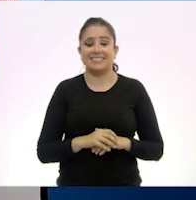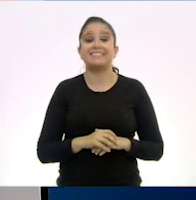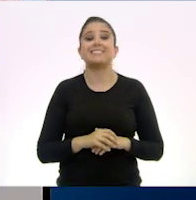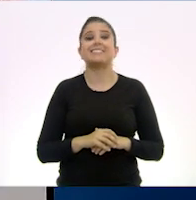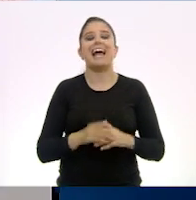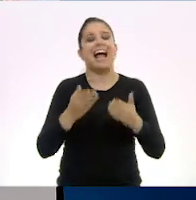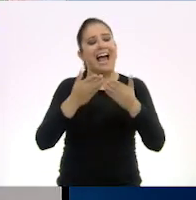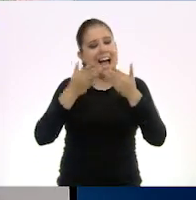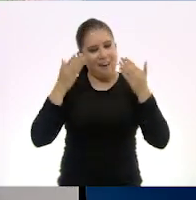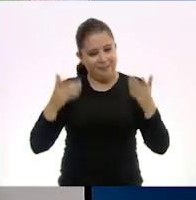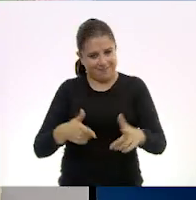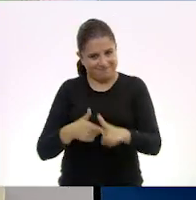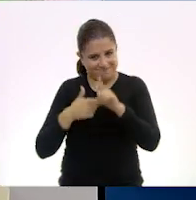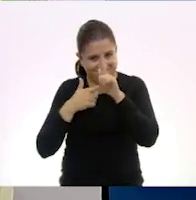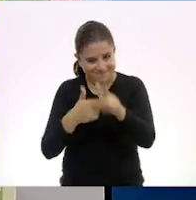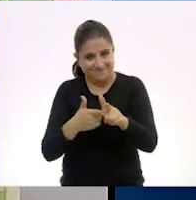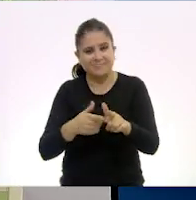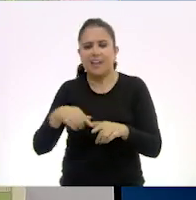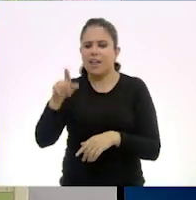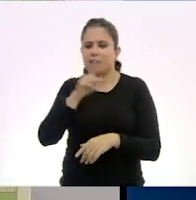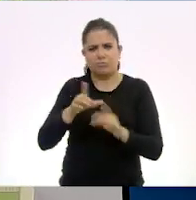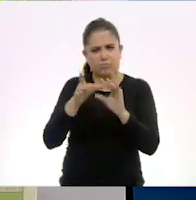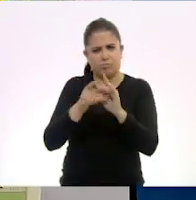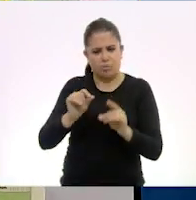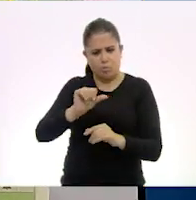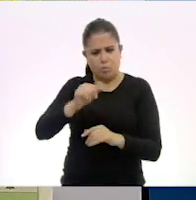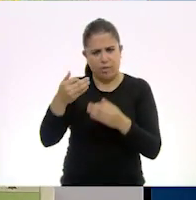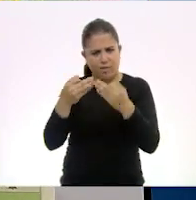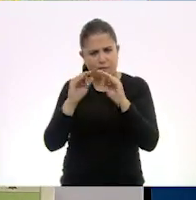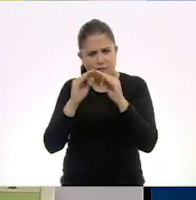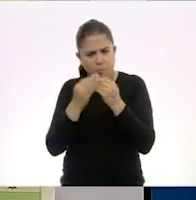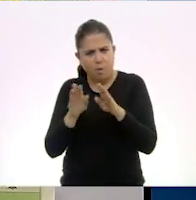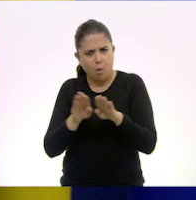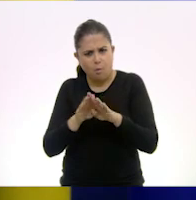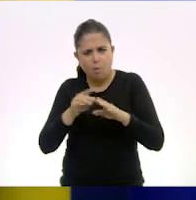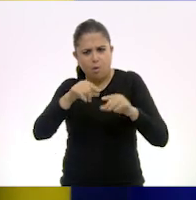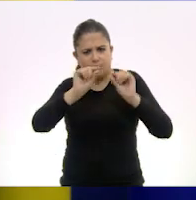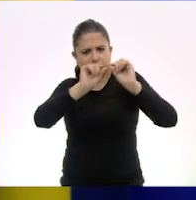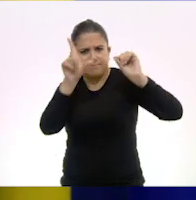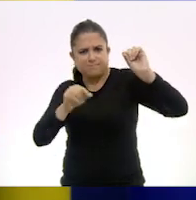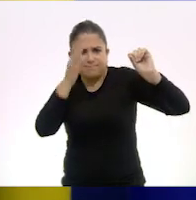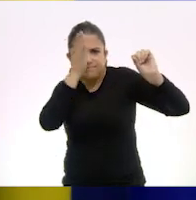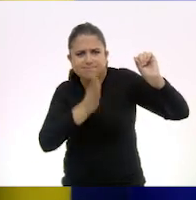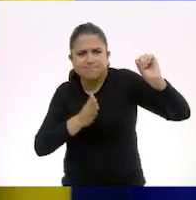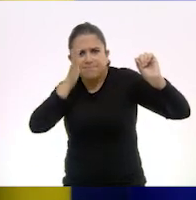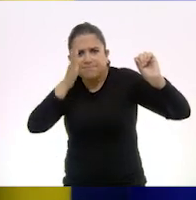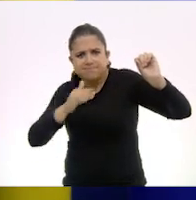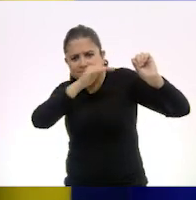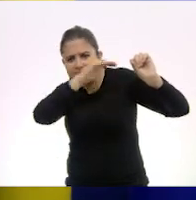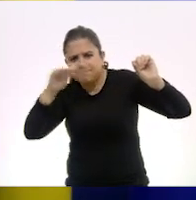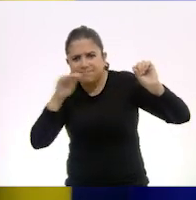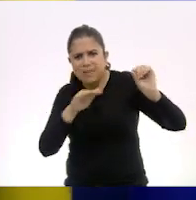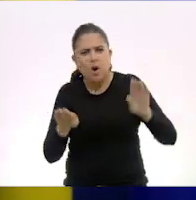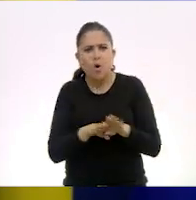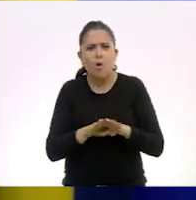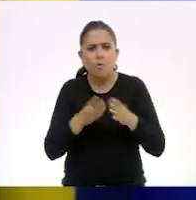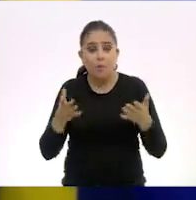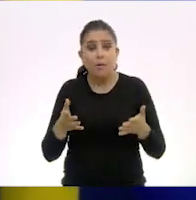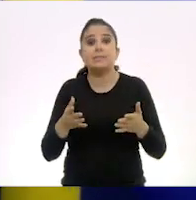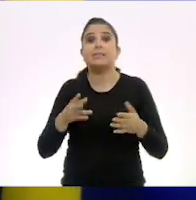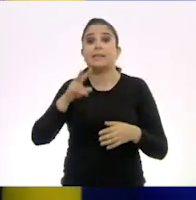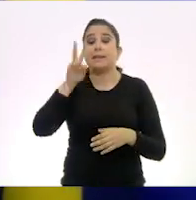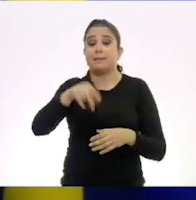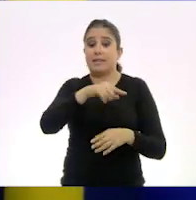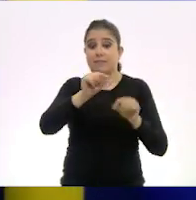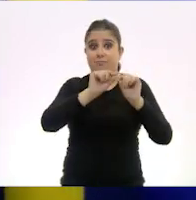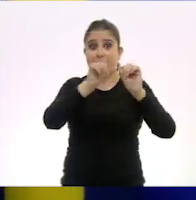Ahora sí, maestro, explíquenos en qué otras formas se divide nuestro país. Mira, nuestro país tiene mucha riqueza